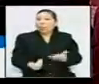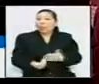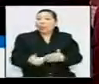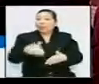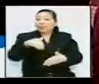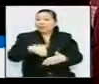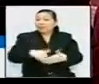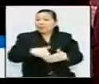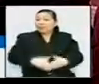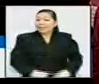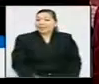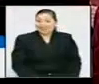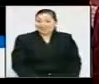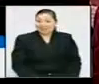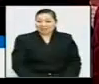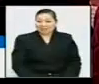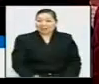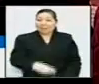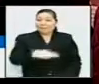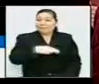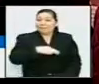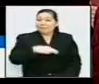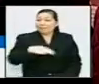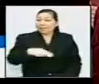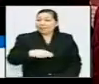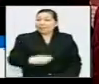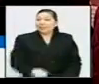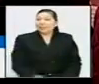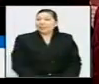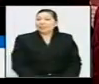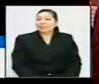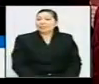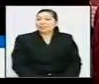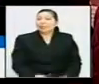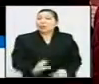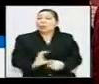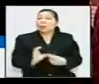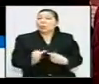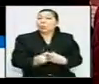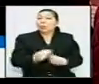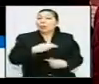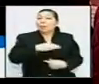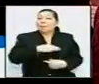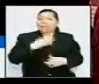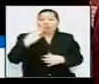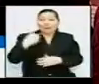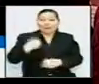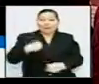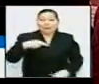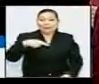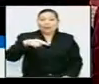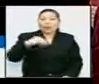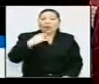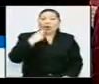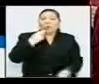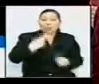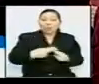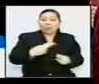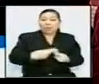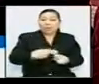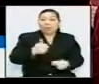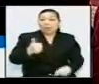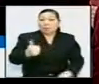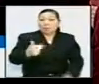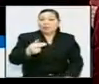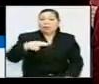elecciones, que fue ministro de cultura y fue ministro de interior, que es el señor Nieto, que